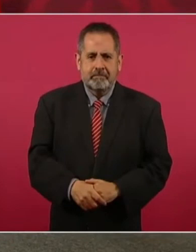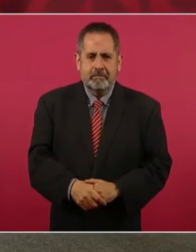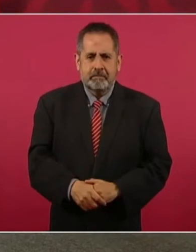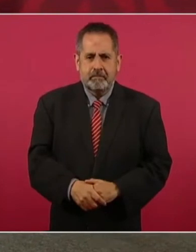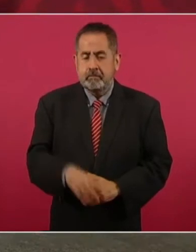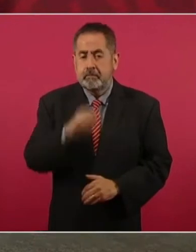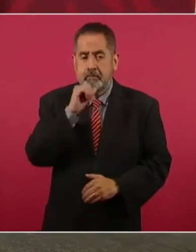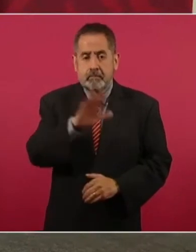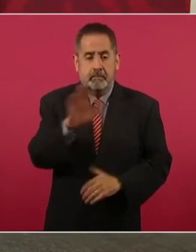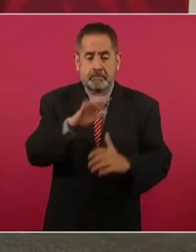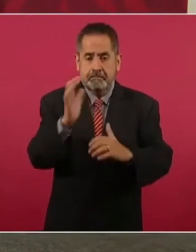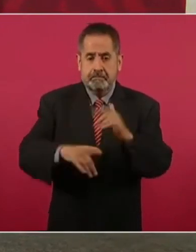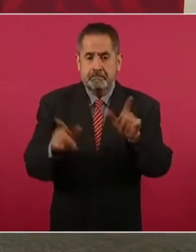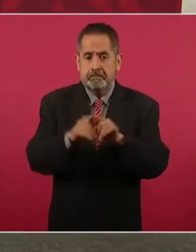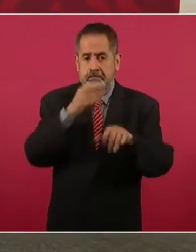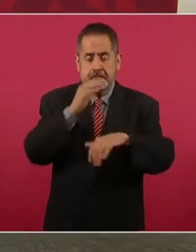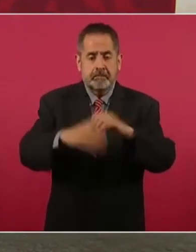Nada más termino